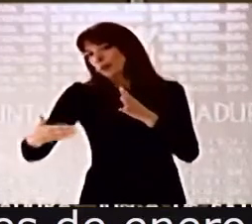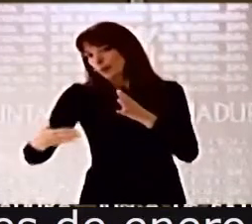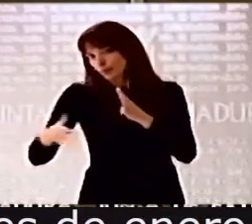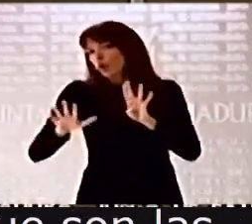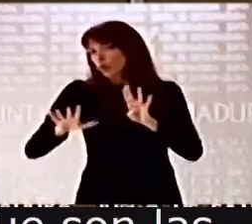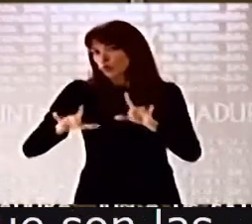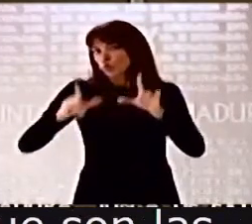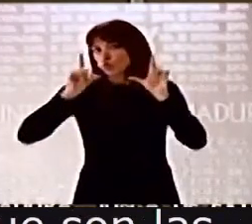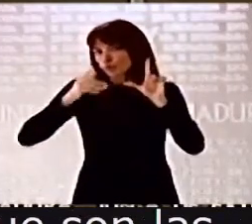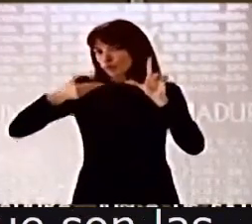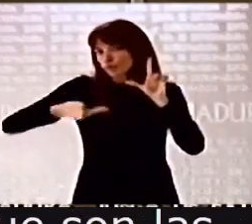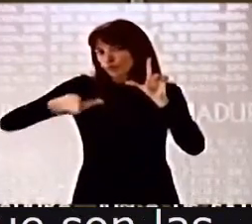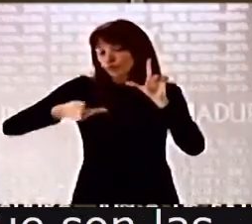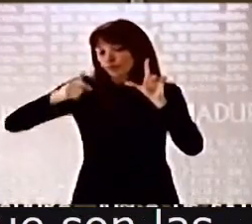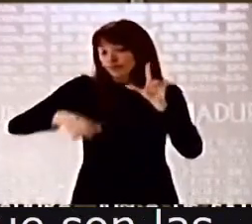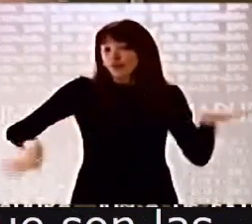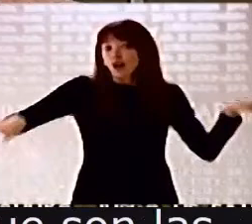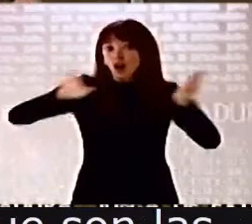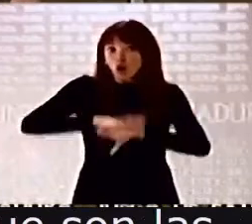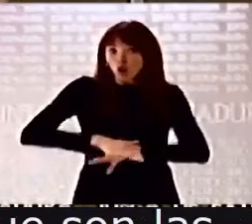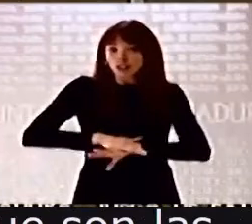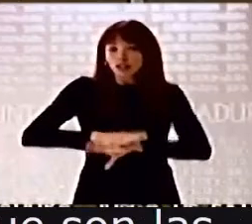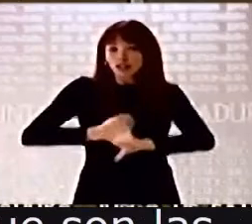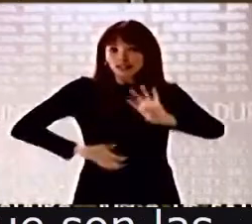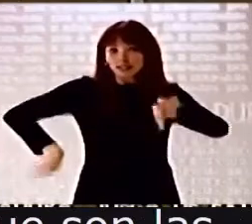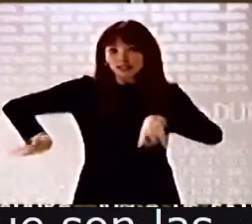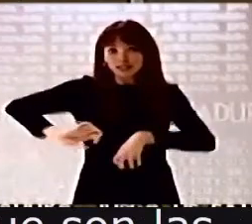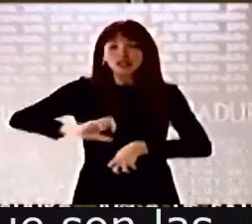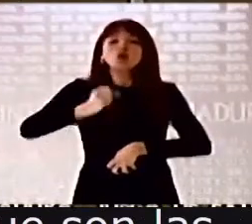Esta noche se ha completado el trasplante número 70.